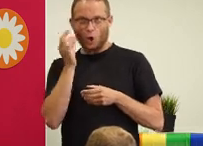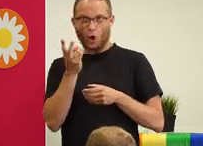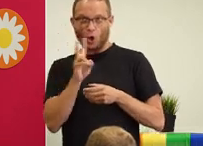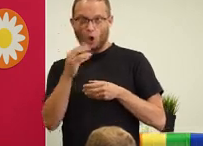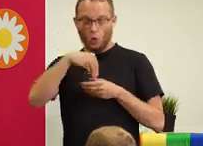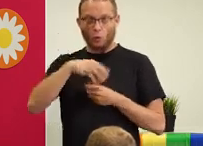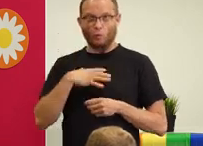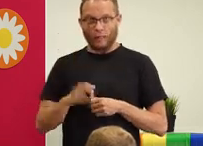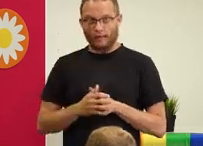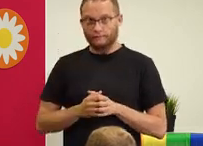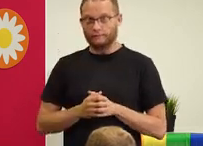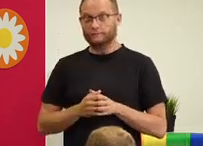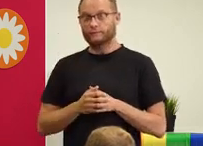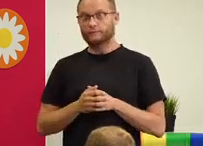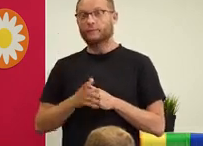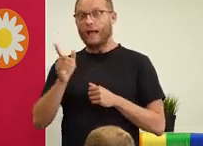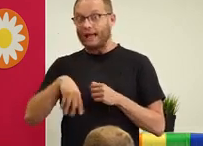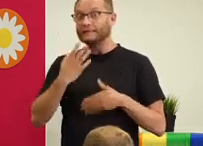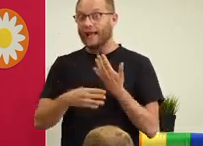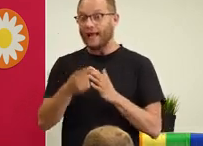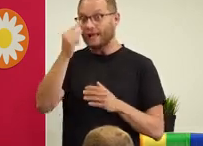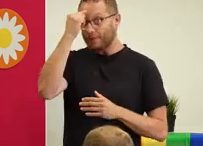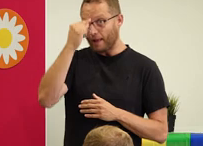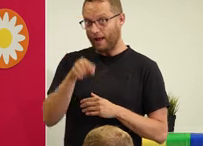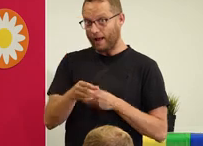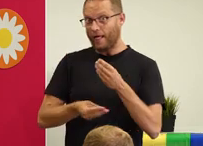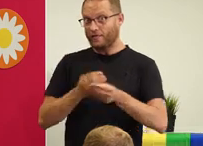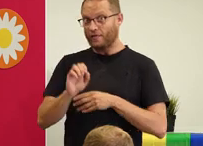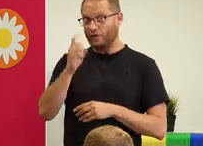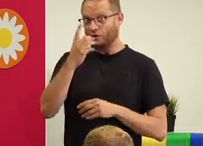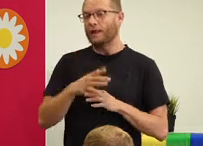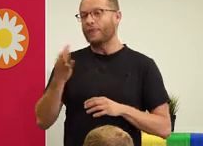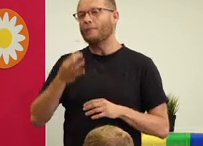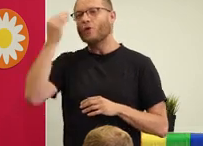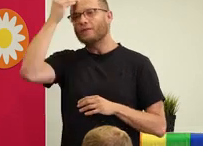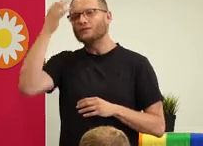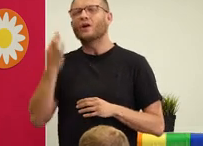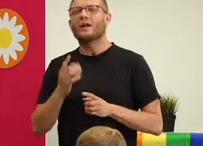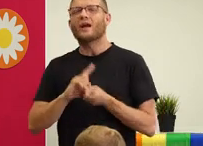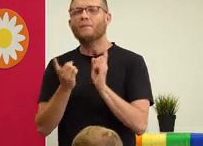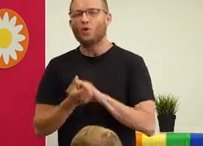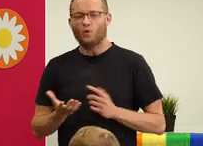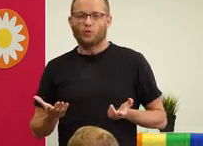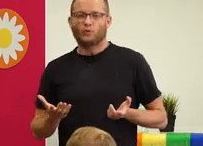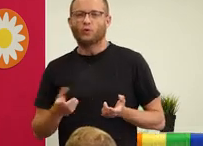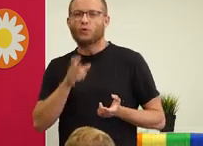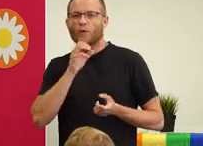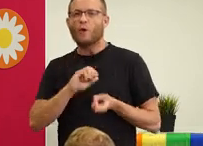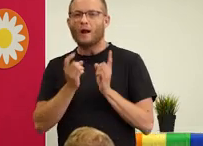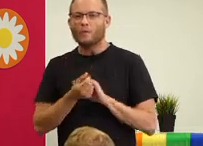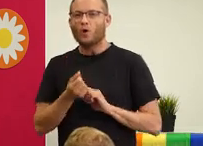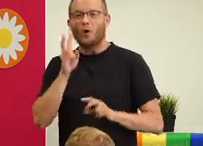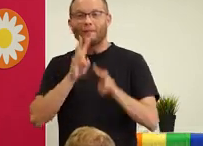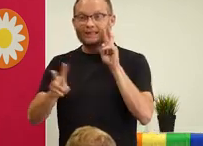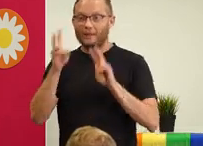intergénero. Así que, y hasta hoy en día. Y yo creo que solo hay que hacer una reflexión: ¿qué es lo que cambió? Si cambió algo, es la